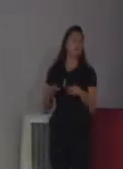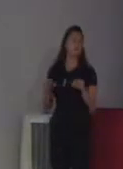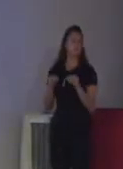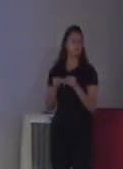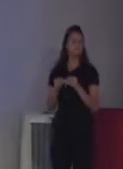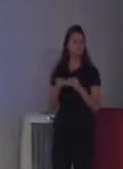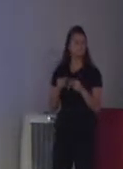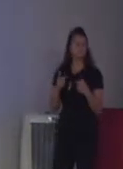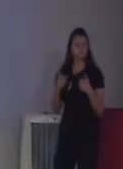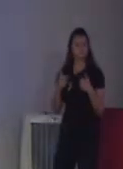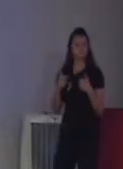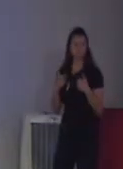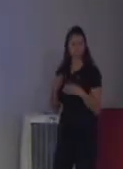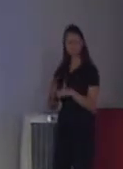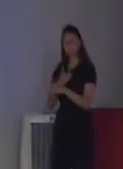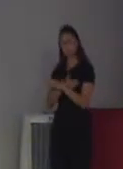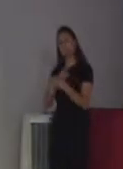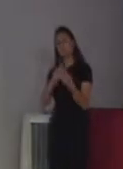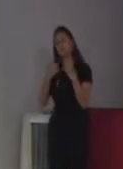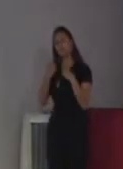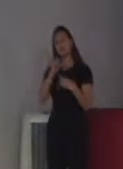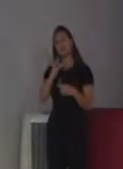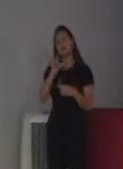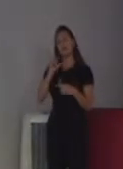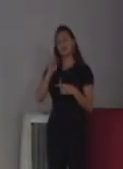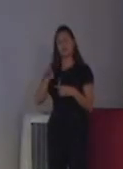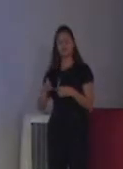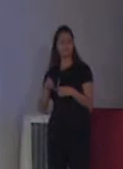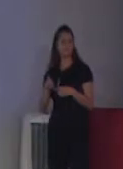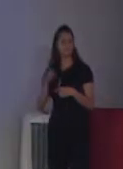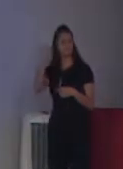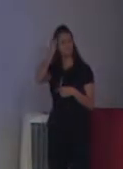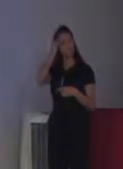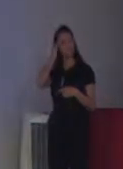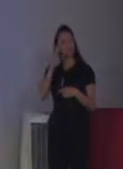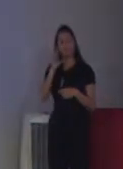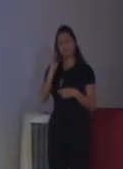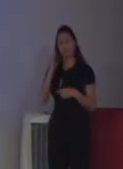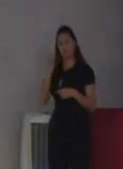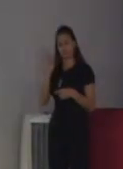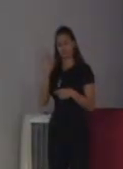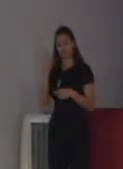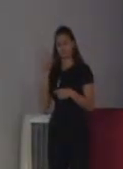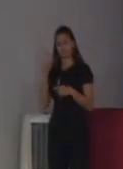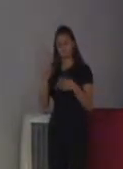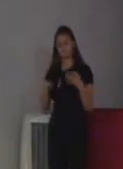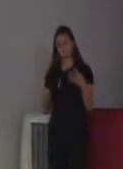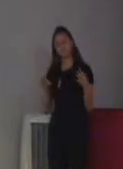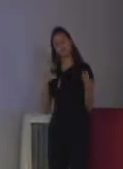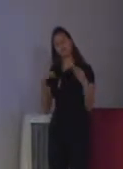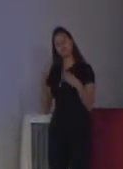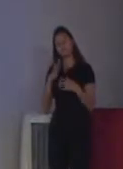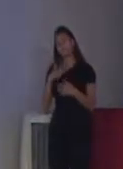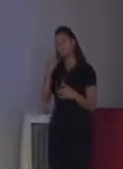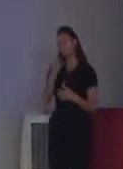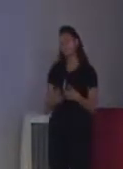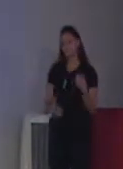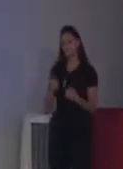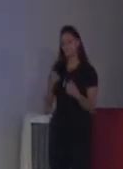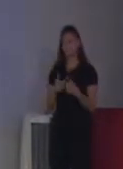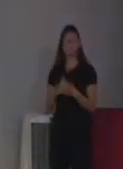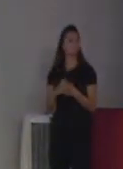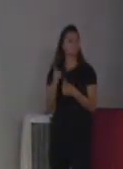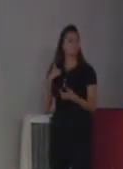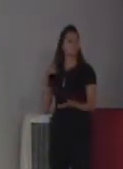yo no solamente cuando hablaba con Alexander y con el profesor Roberto, etcétera, etcétera, pues un poco mi interés no era venir aquí a